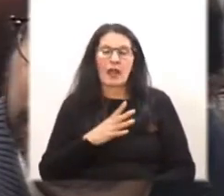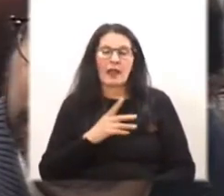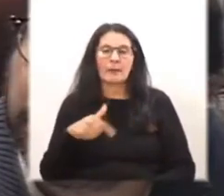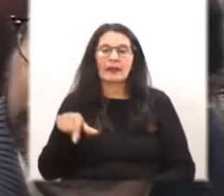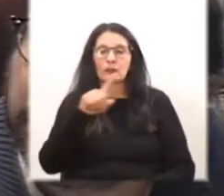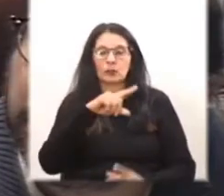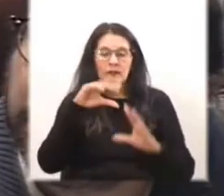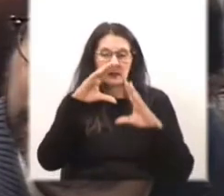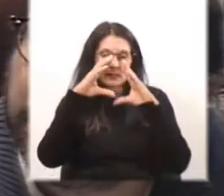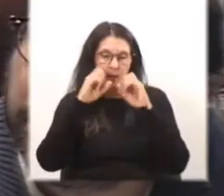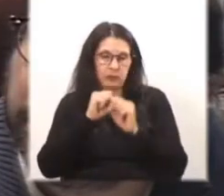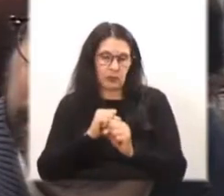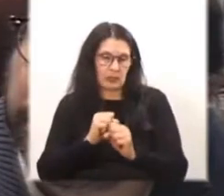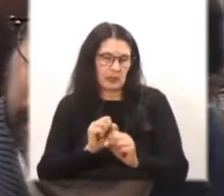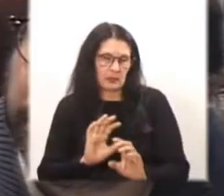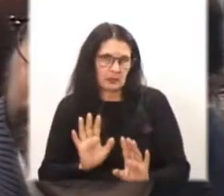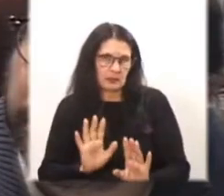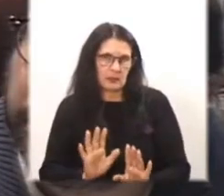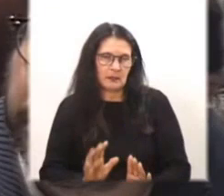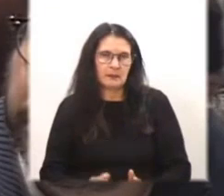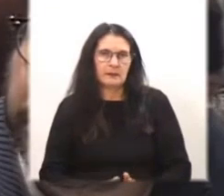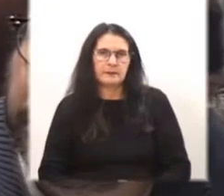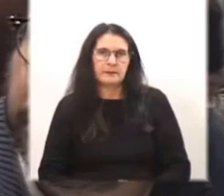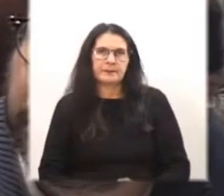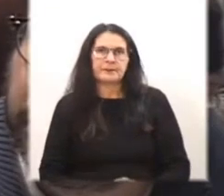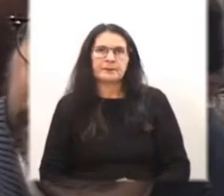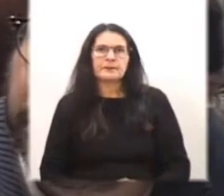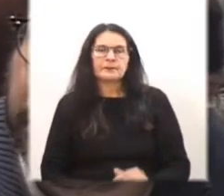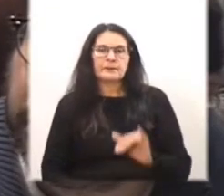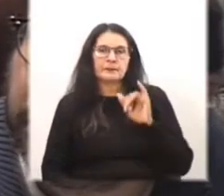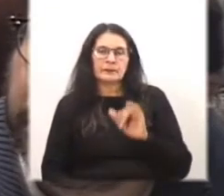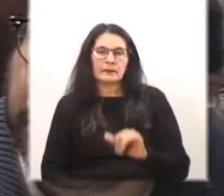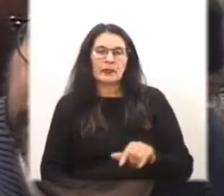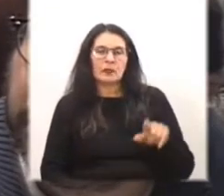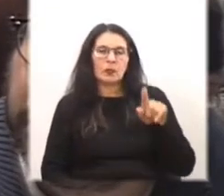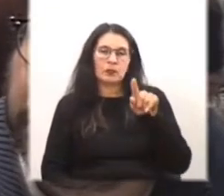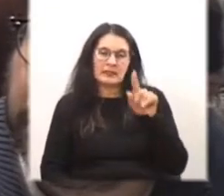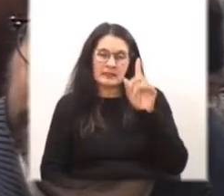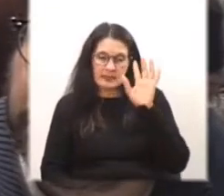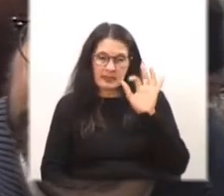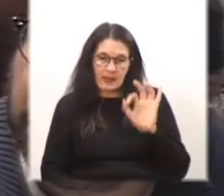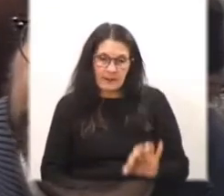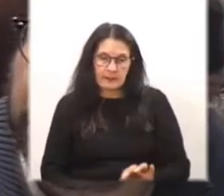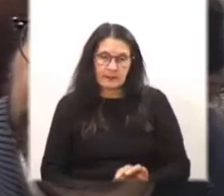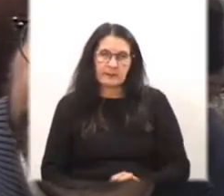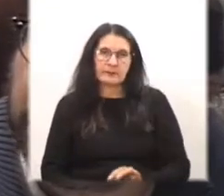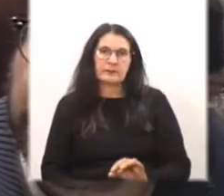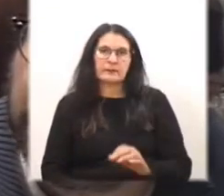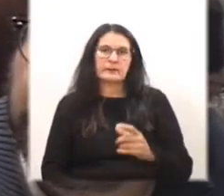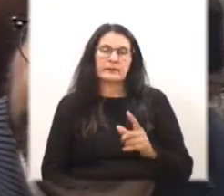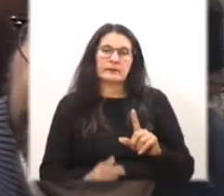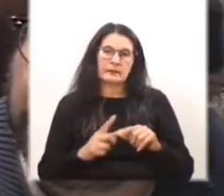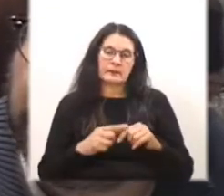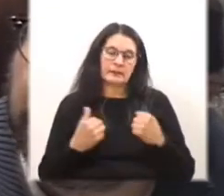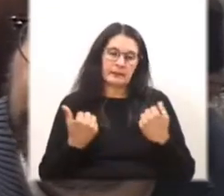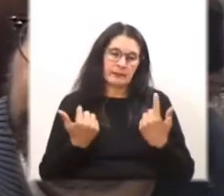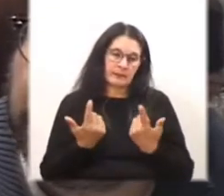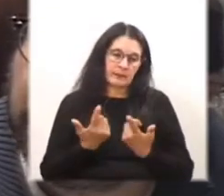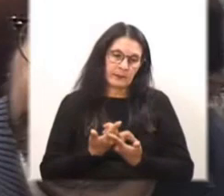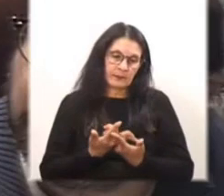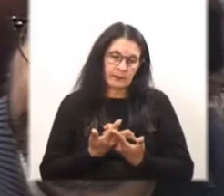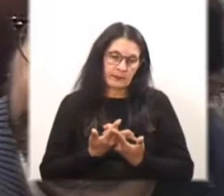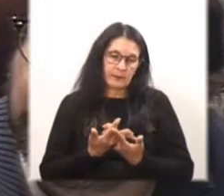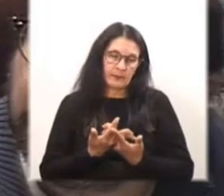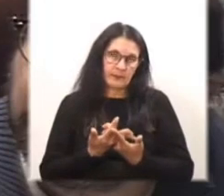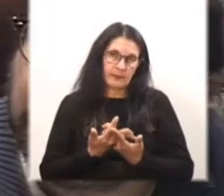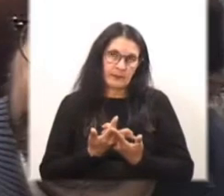las imágenes. Y usted sabe, señor presidente, que llegamos a esta instancia porque